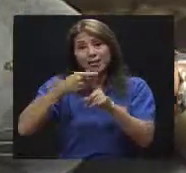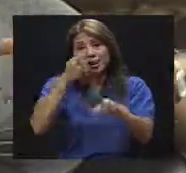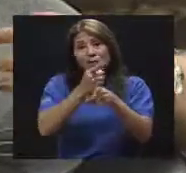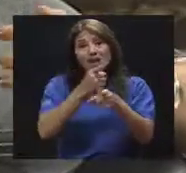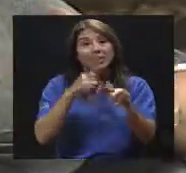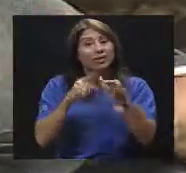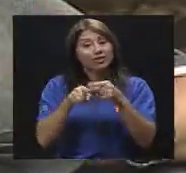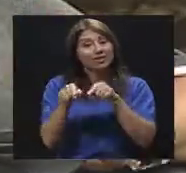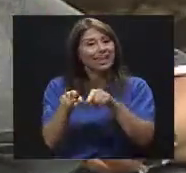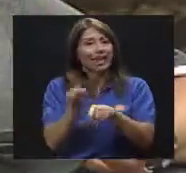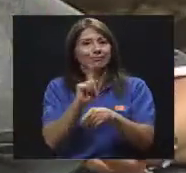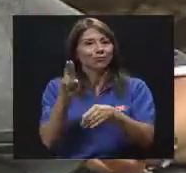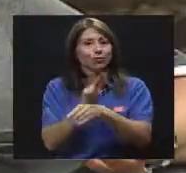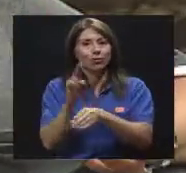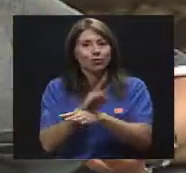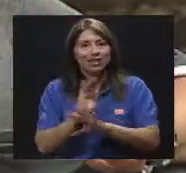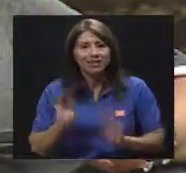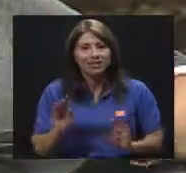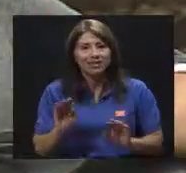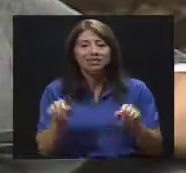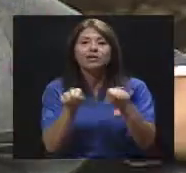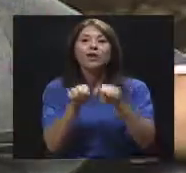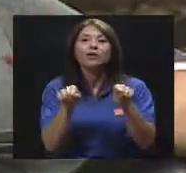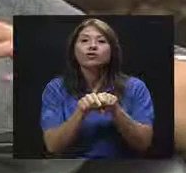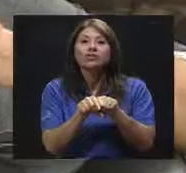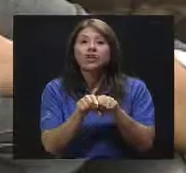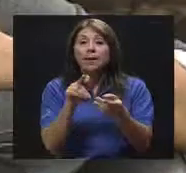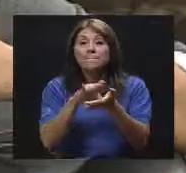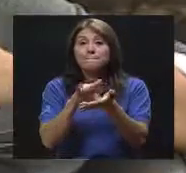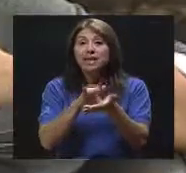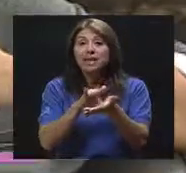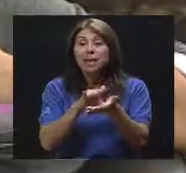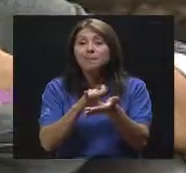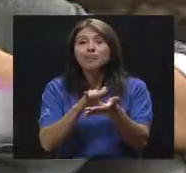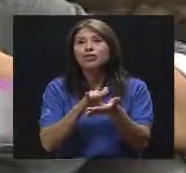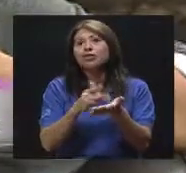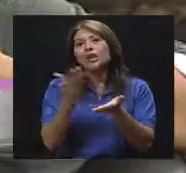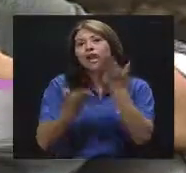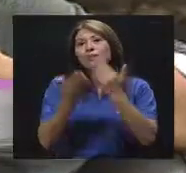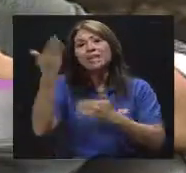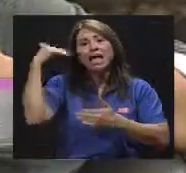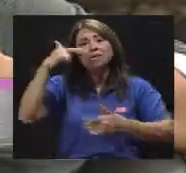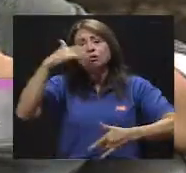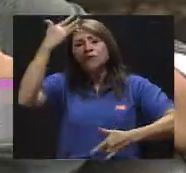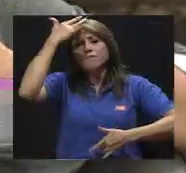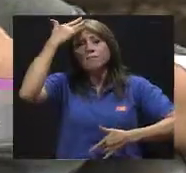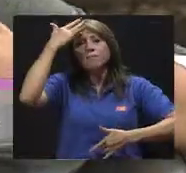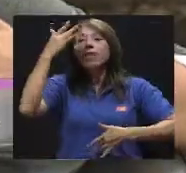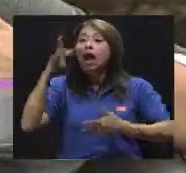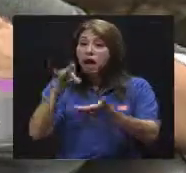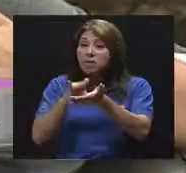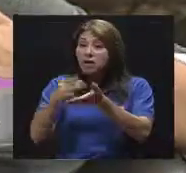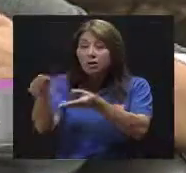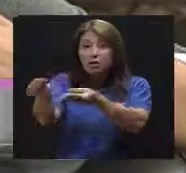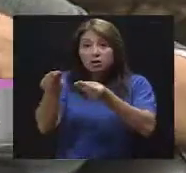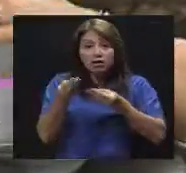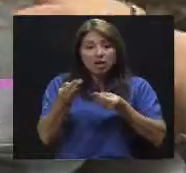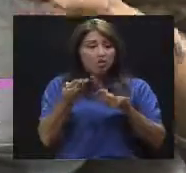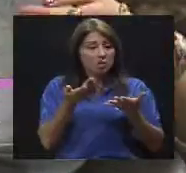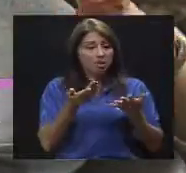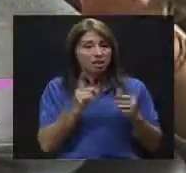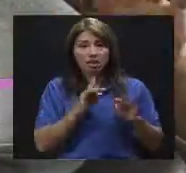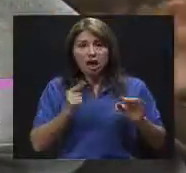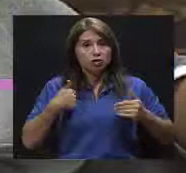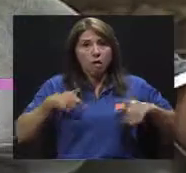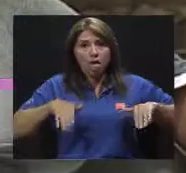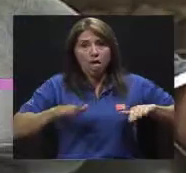correcta, podrían ya no ser utilizables. O inclusive medicamentos que a mí me mandaron como paciente que ya yo no utilizo, para